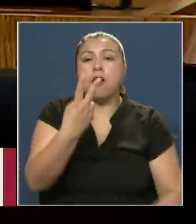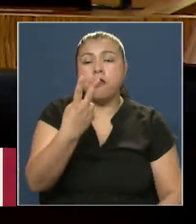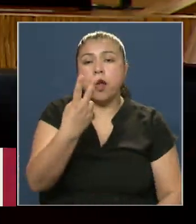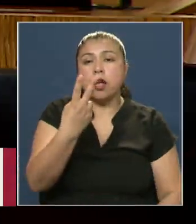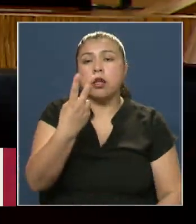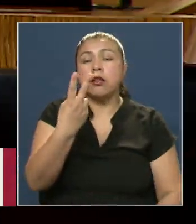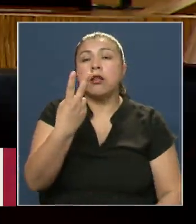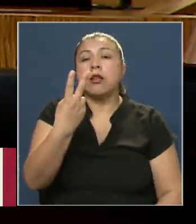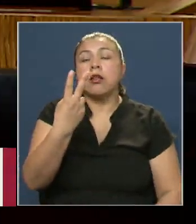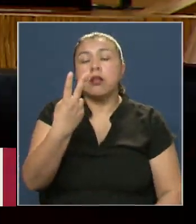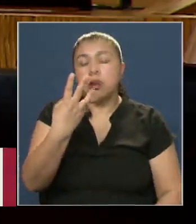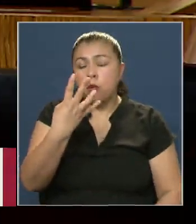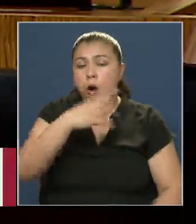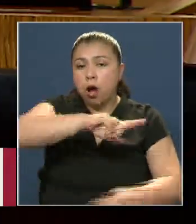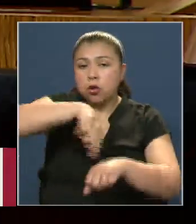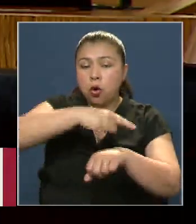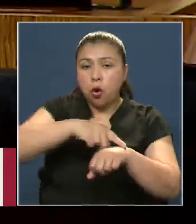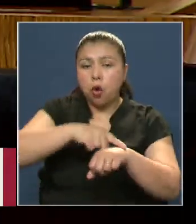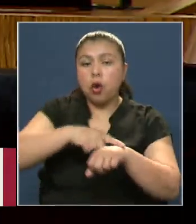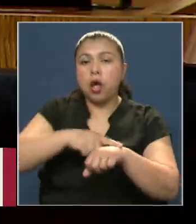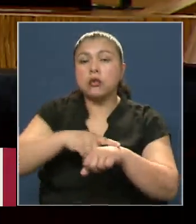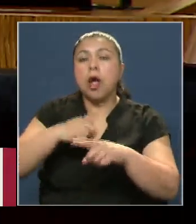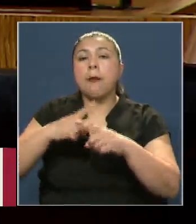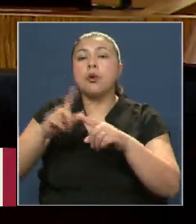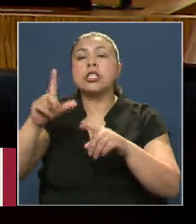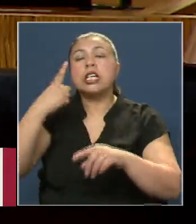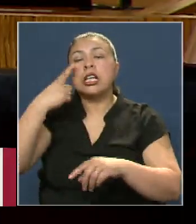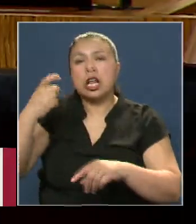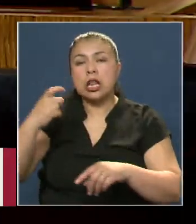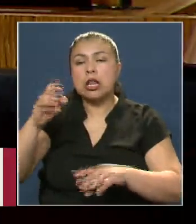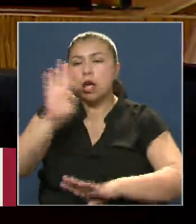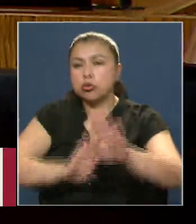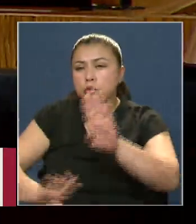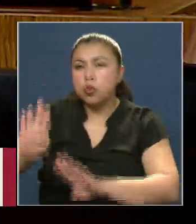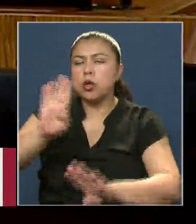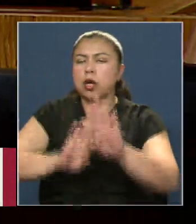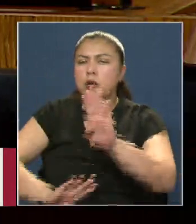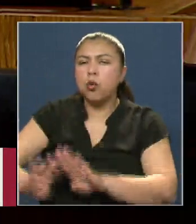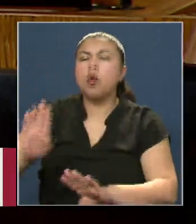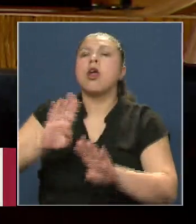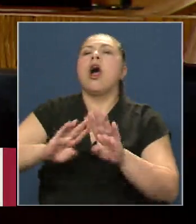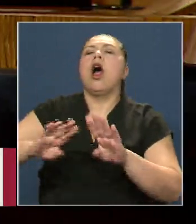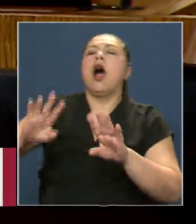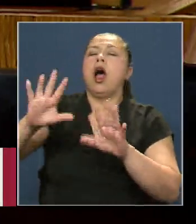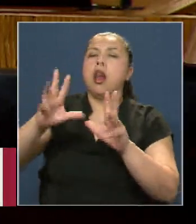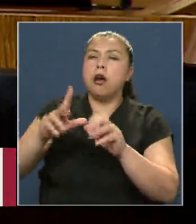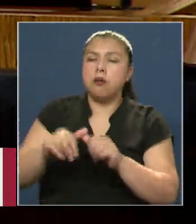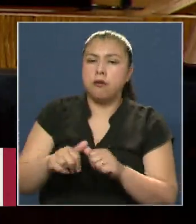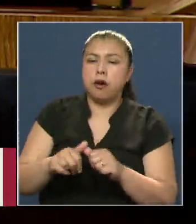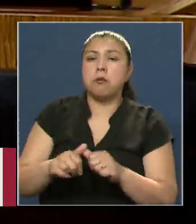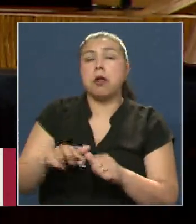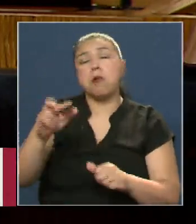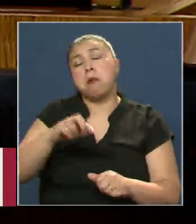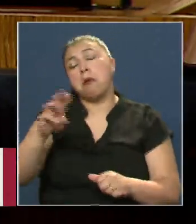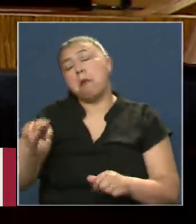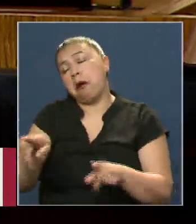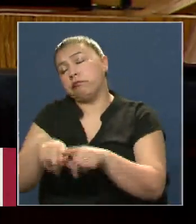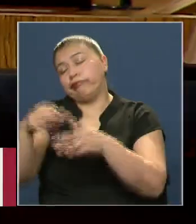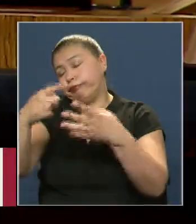24/7, a cuidar a sus familiares. Lo importante es que se haga un registro